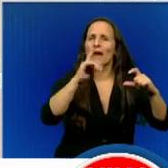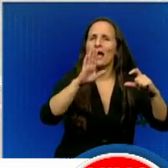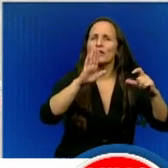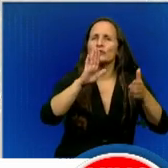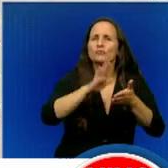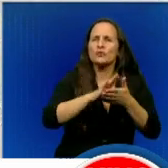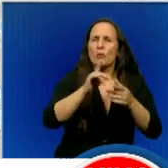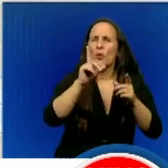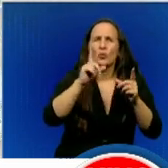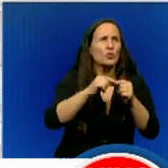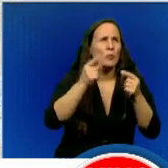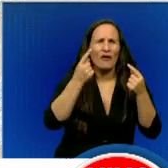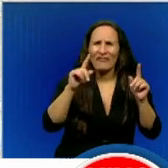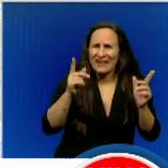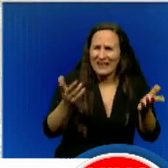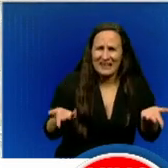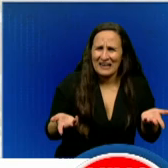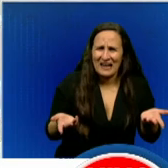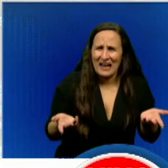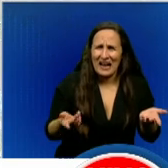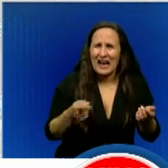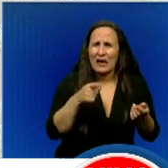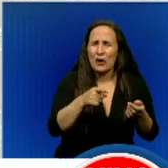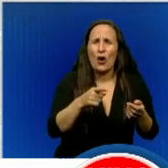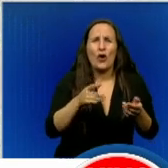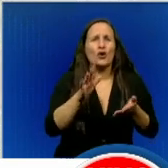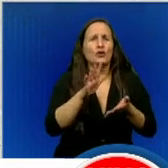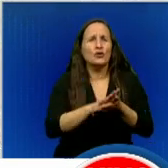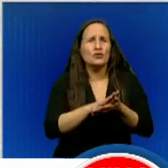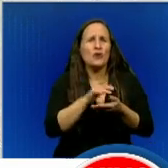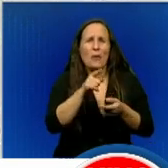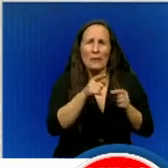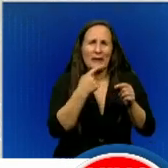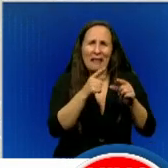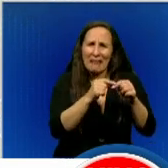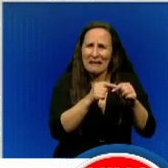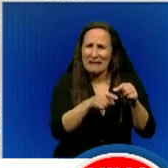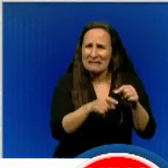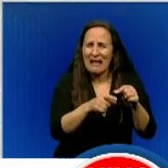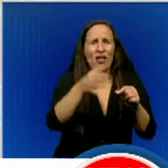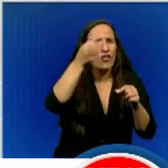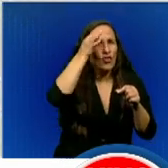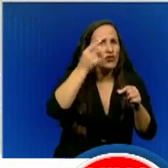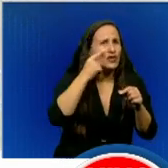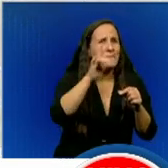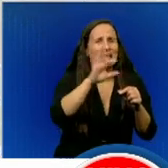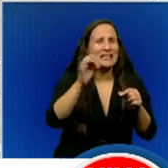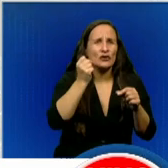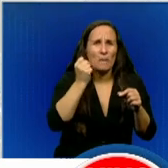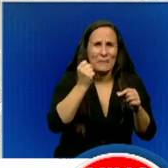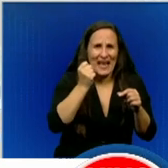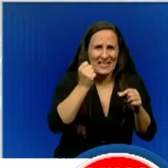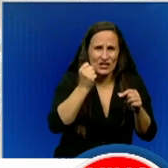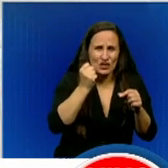cifra modificar este artículo ignorando la cifra la calle se alude que en realidad son 12 mil 500 pesos como